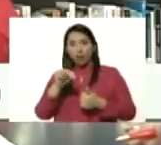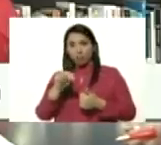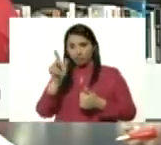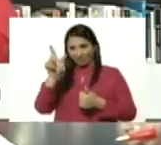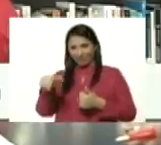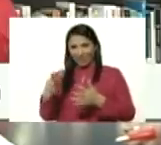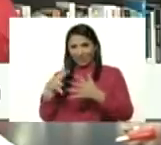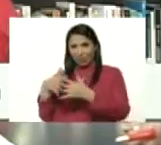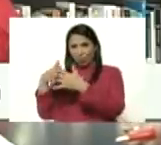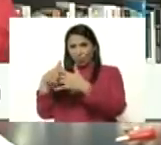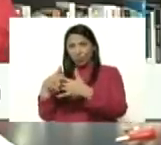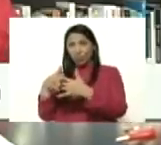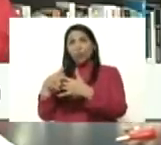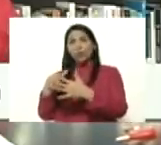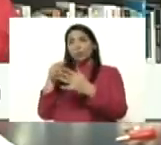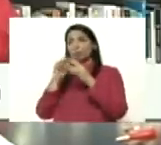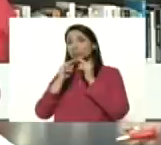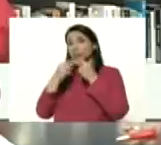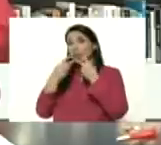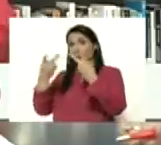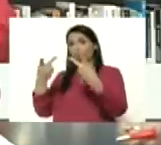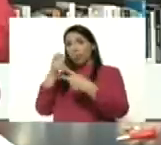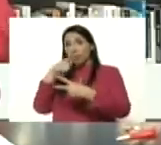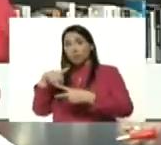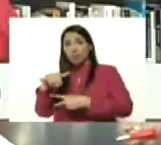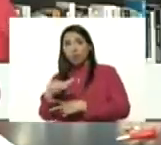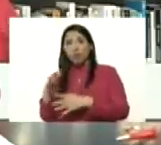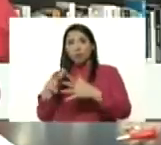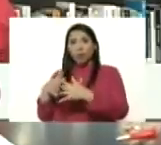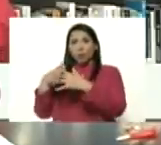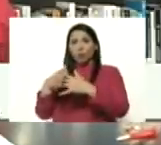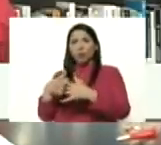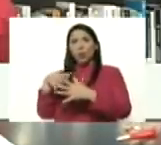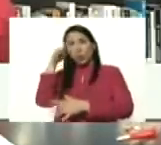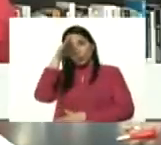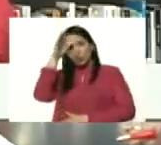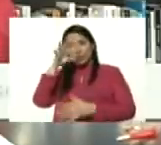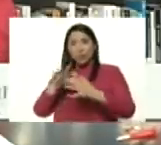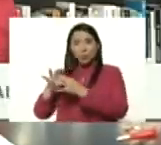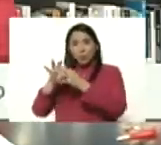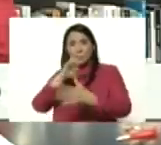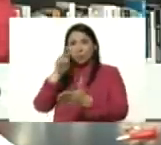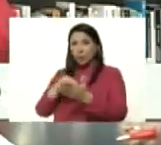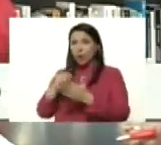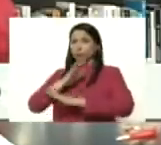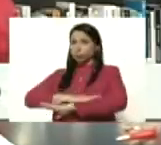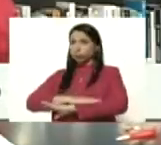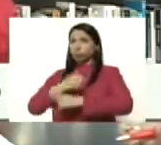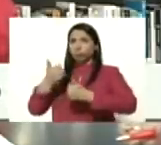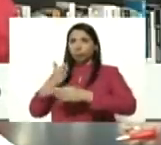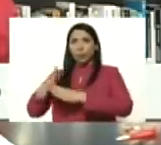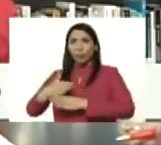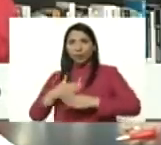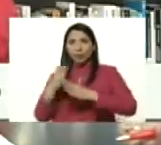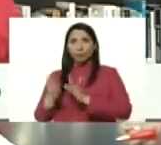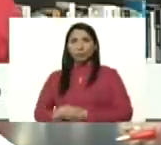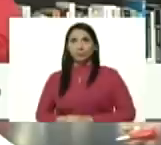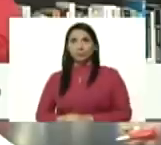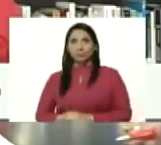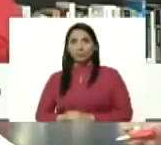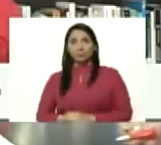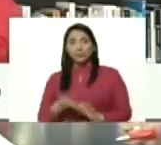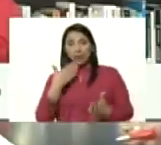y se lo digo al pueblo de Estados Unidos, es la conciencia, es la unión nacional, es la disciplina compartida. Gracias,